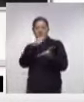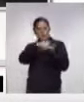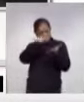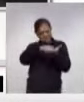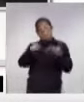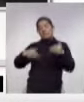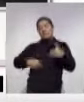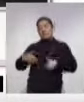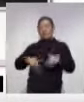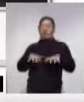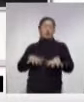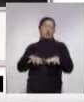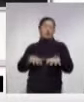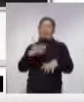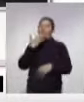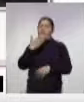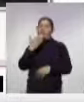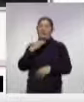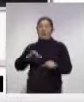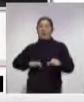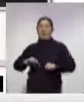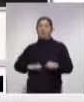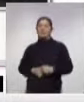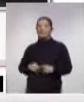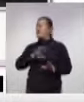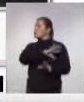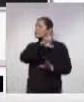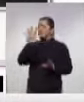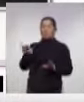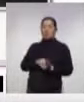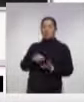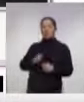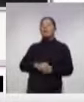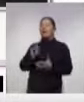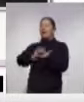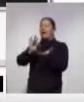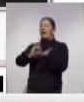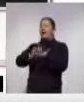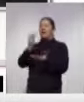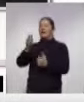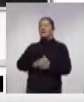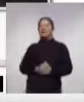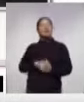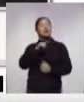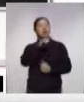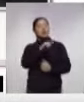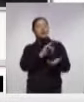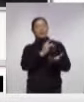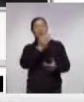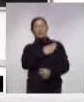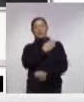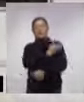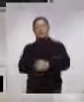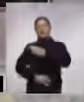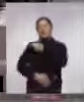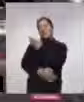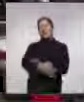hay teatro. Muy, muy variada la actividad. Hay de todo, mi querido Yacir. Muchísimas gracias. A ti, Mario. Buena tarde. Buenas tardes.